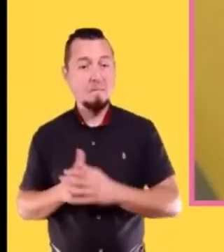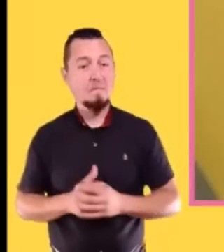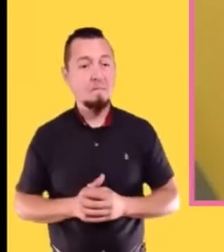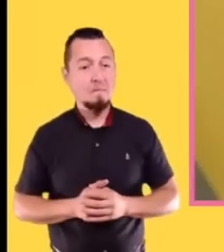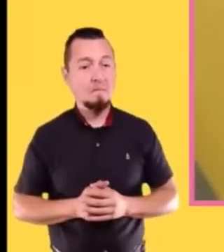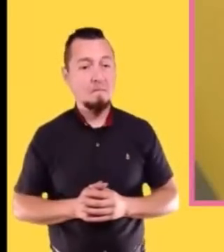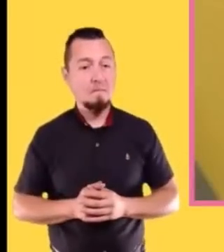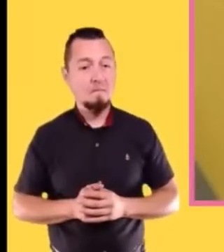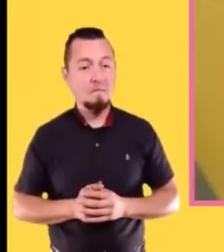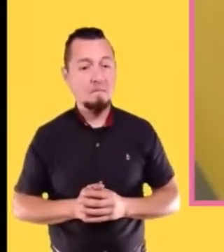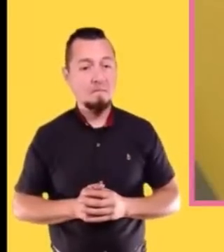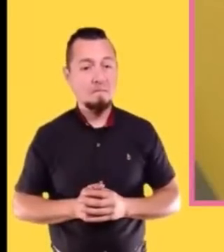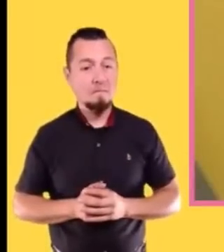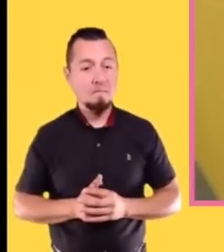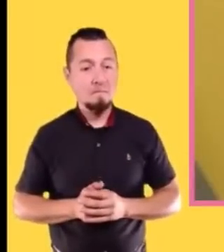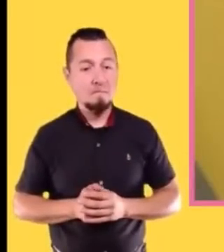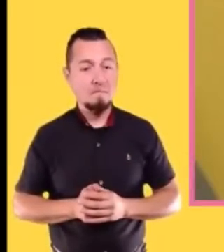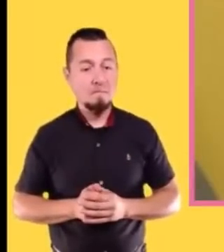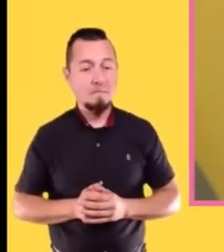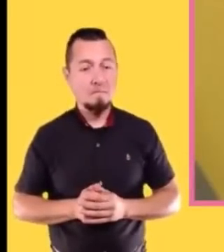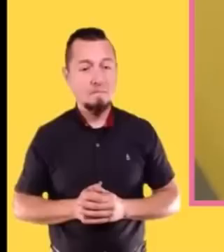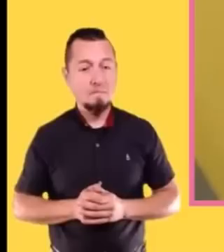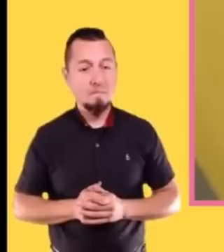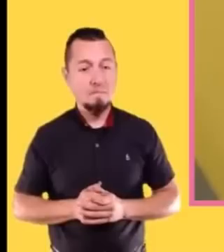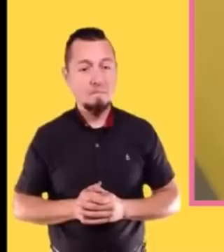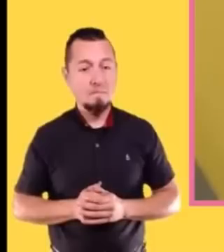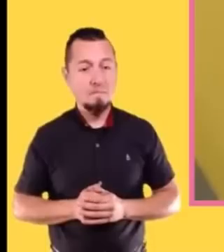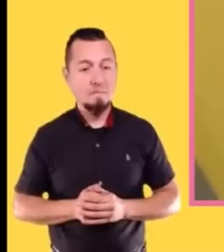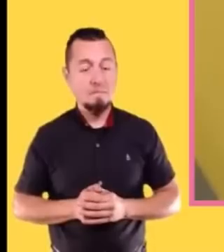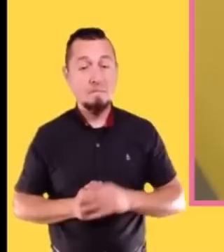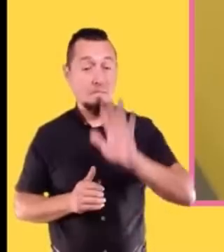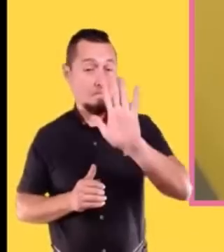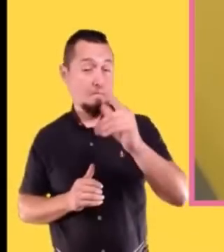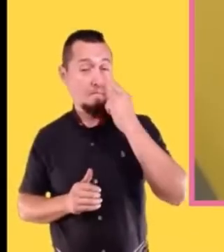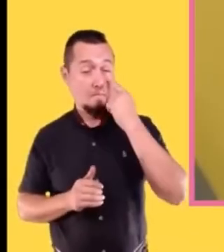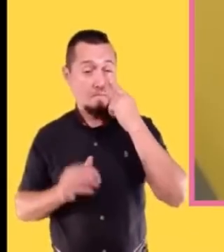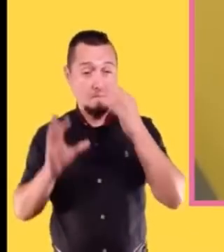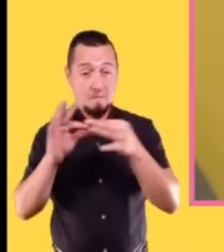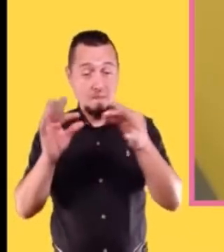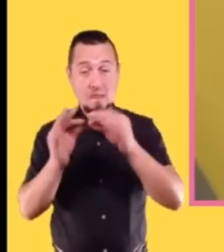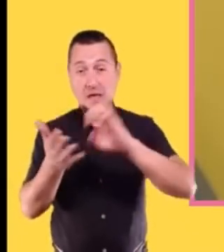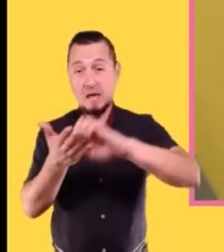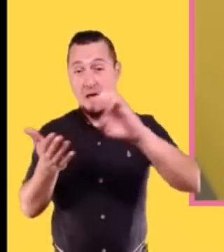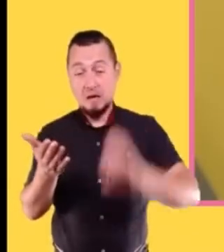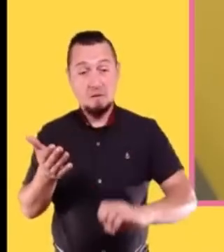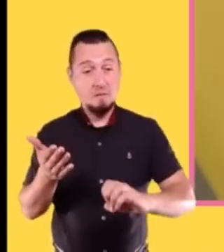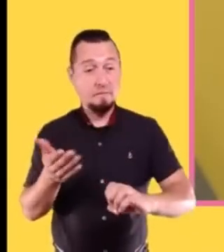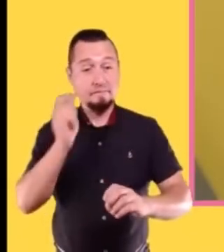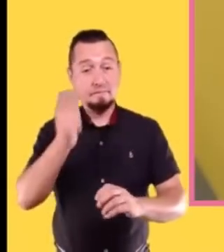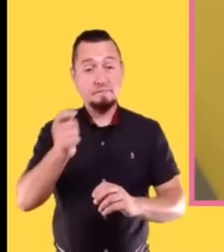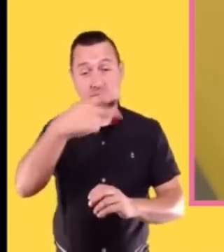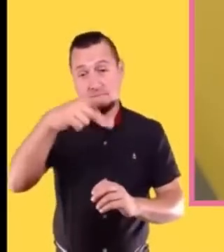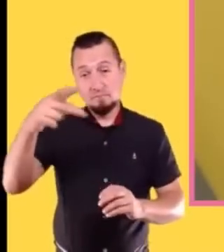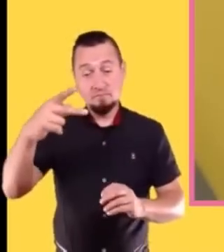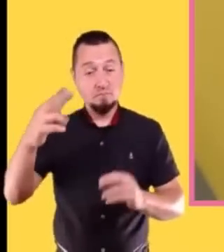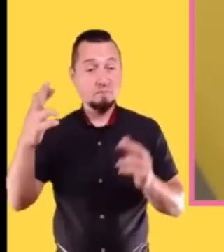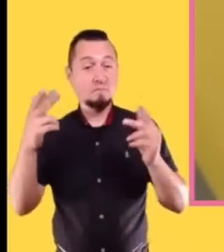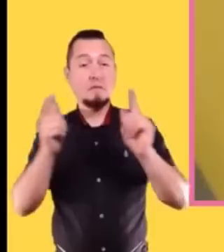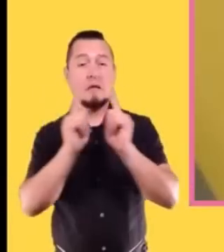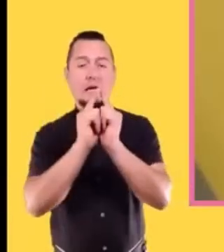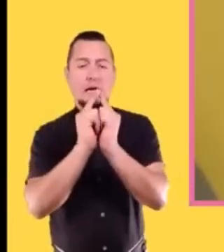Siguiente, gobernador. Sí, miren, les vamos a poner un ejemplo. En el libro del maestro se habla